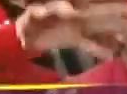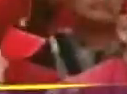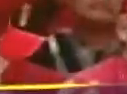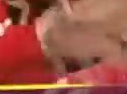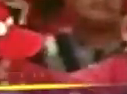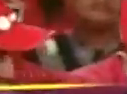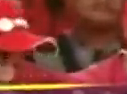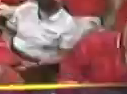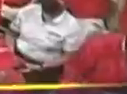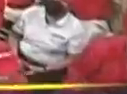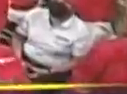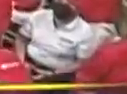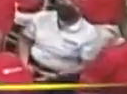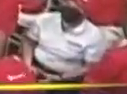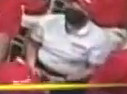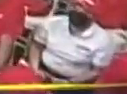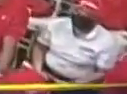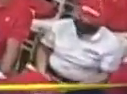y feministas!